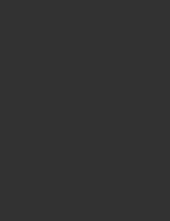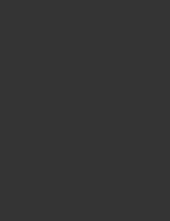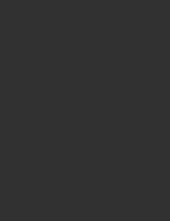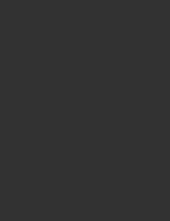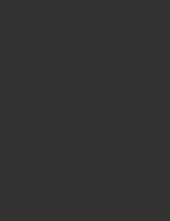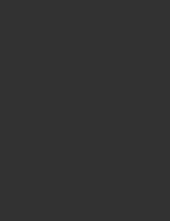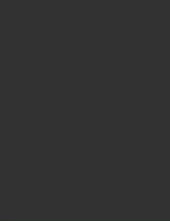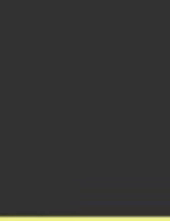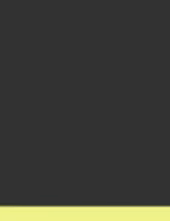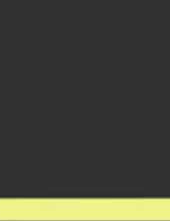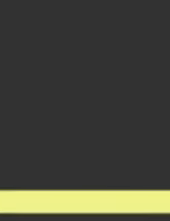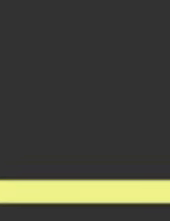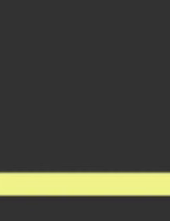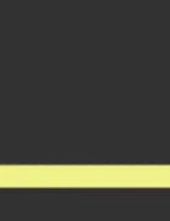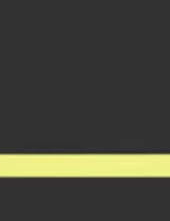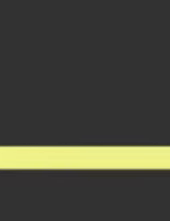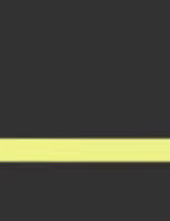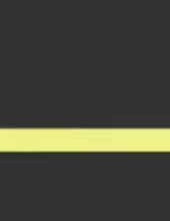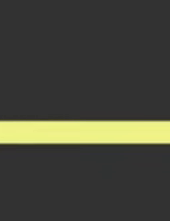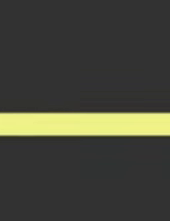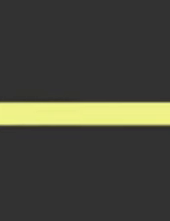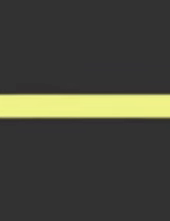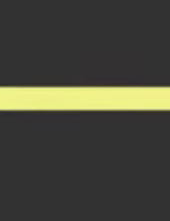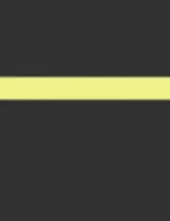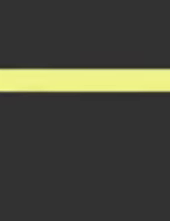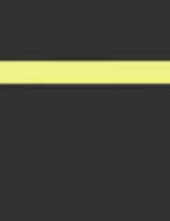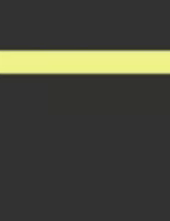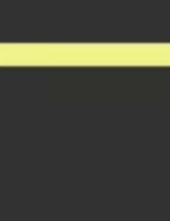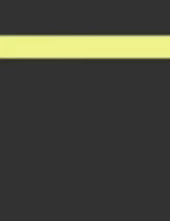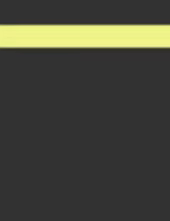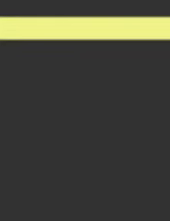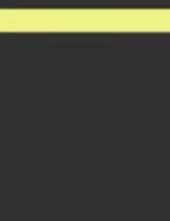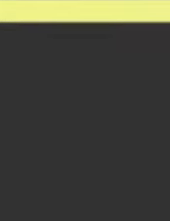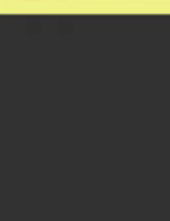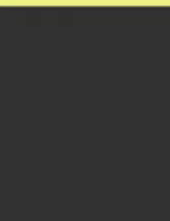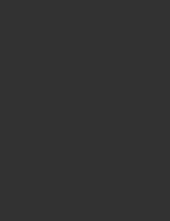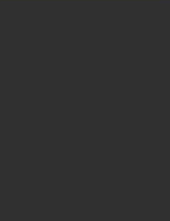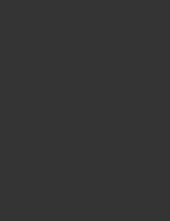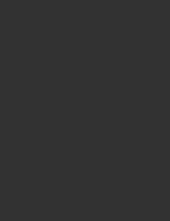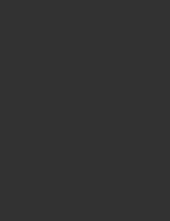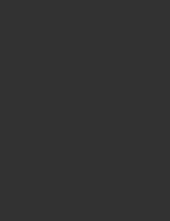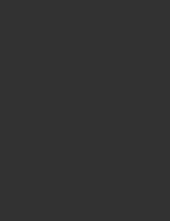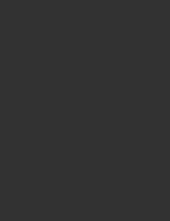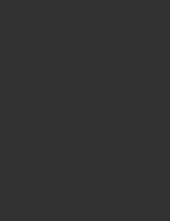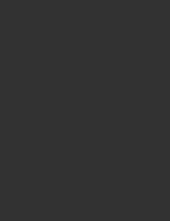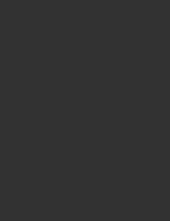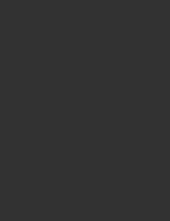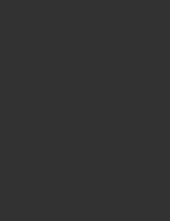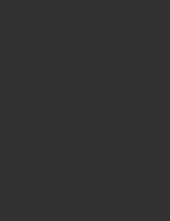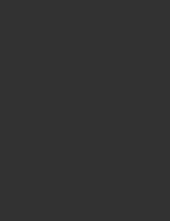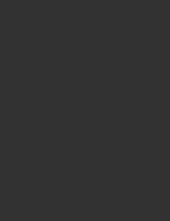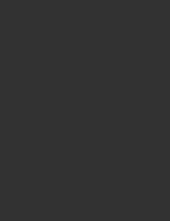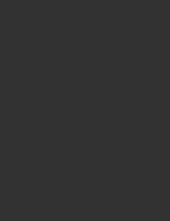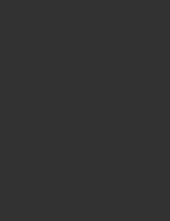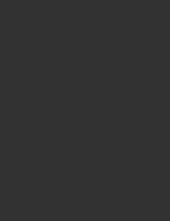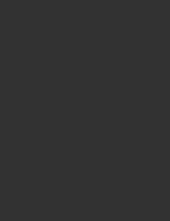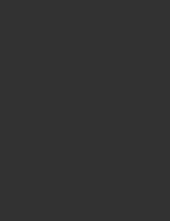ek Hai p ka ha ere ost